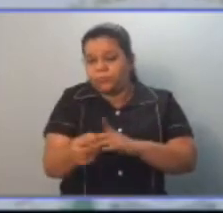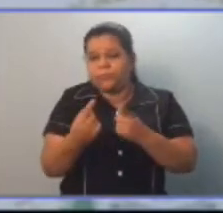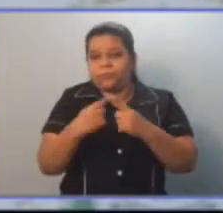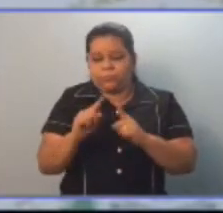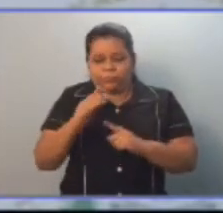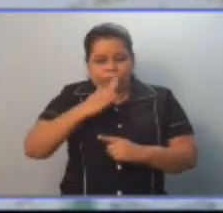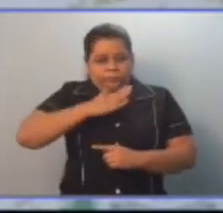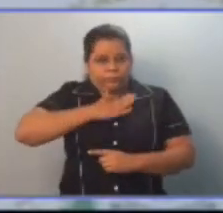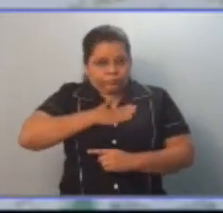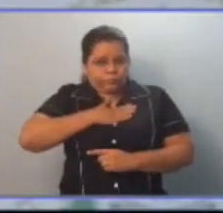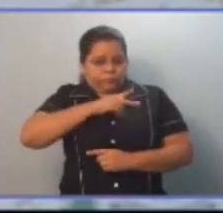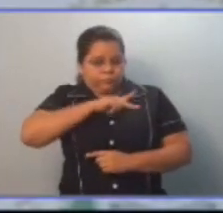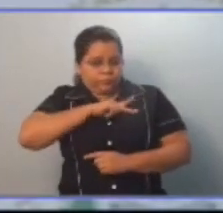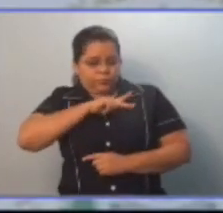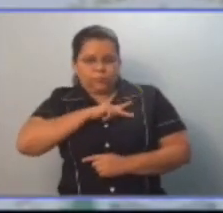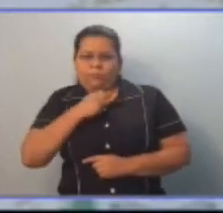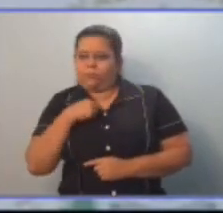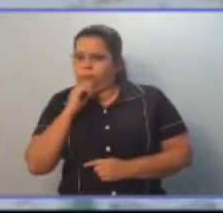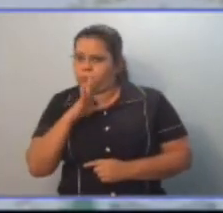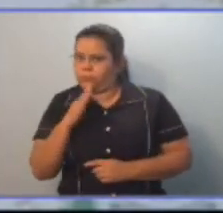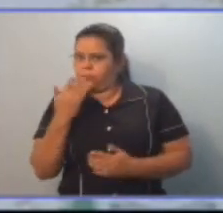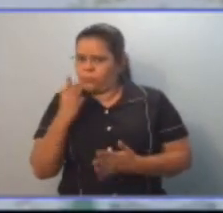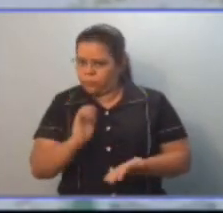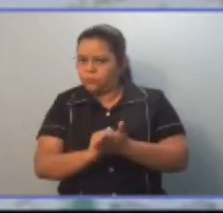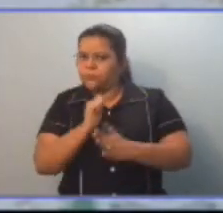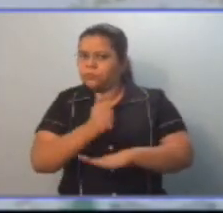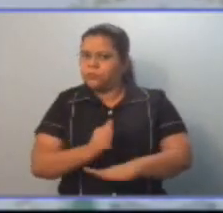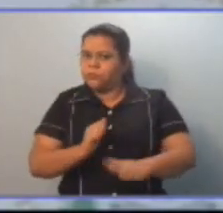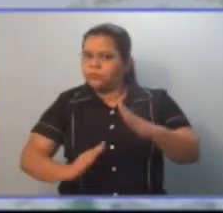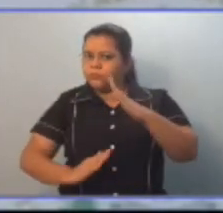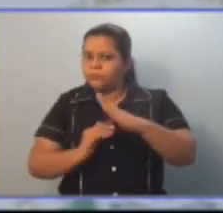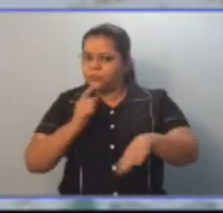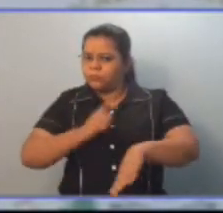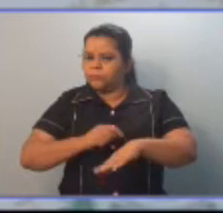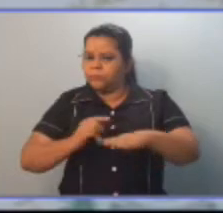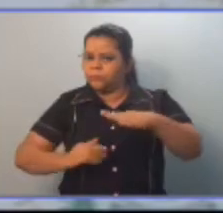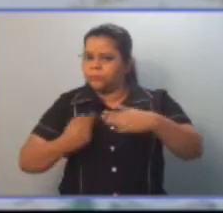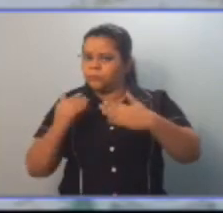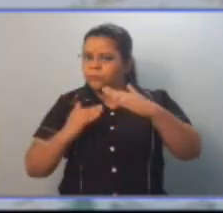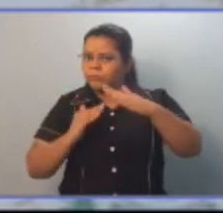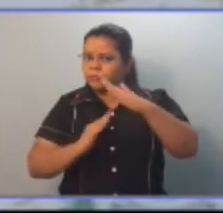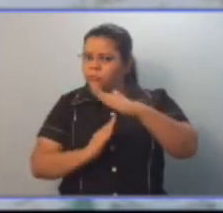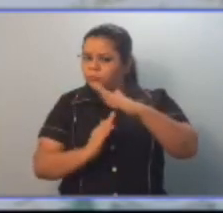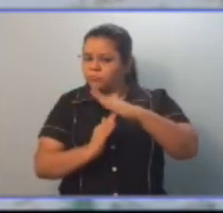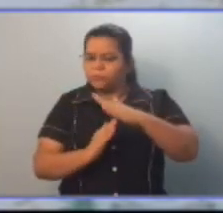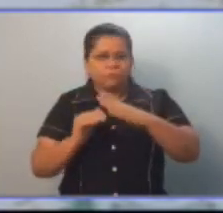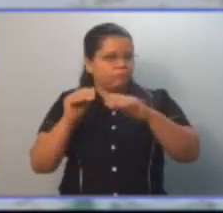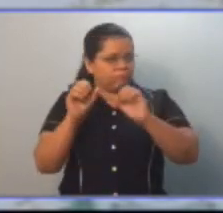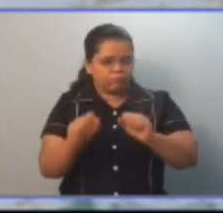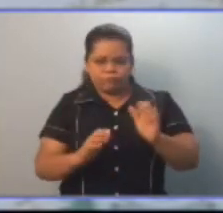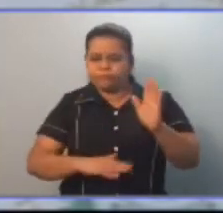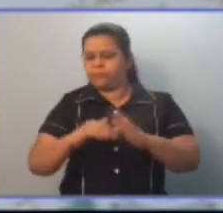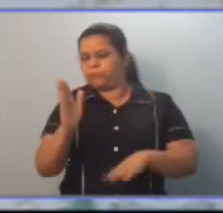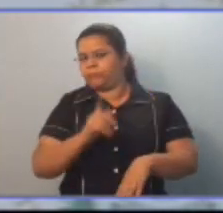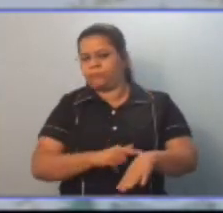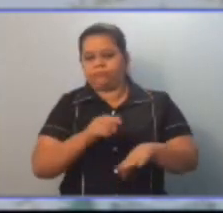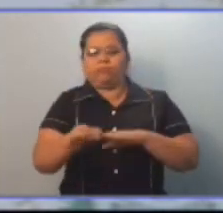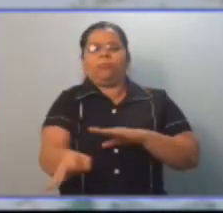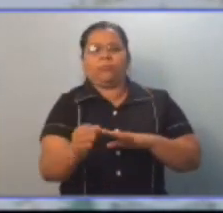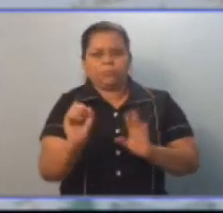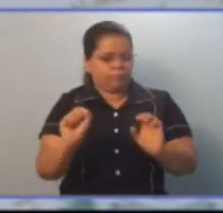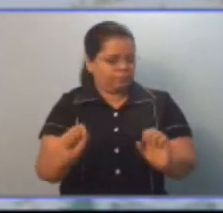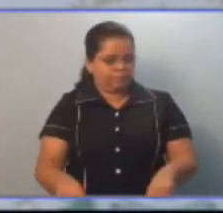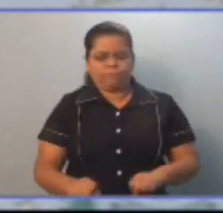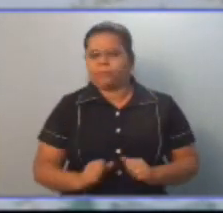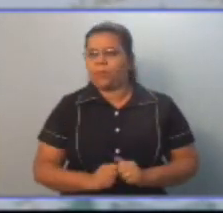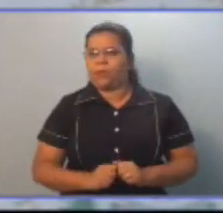mi carácter personal le diría que si hay un plazo, yo no me podría abrogar más allá de ese plazo.